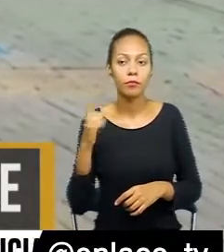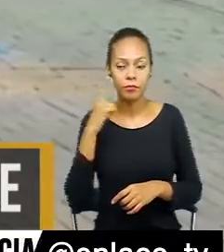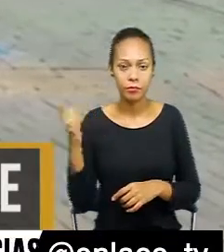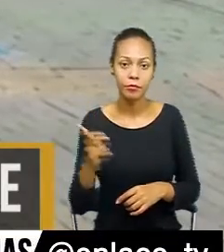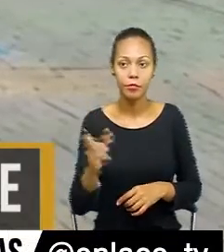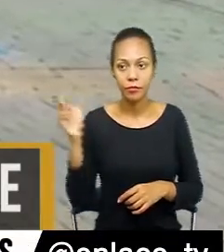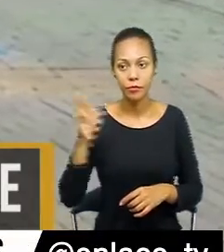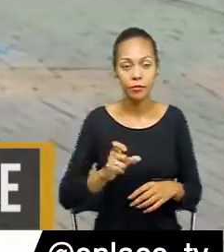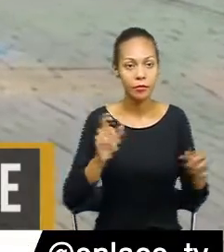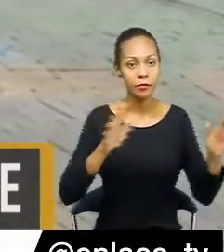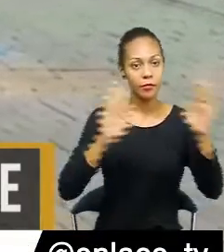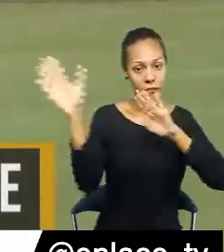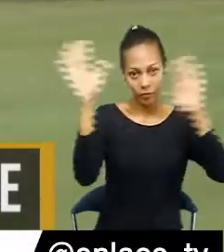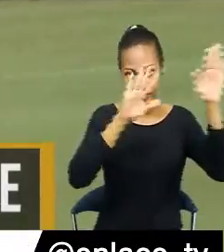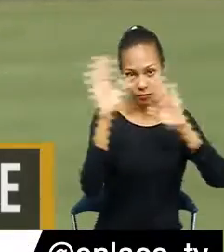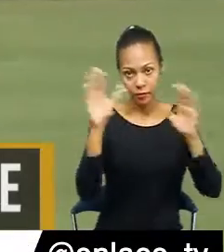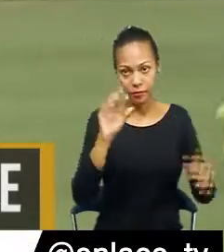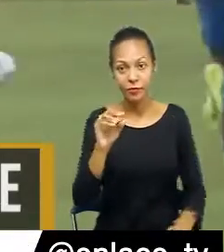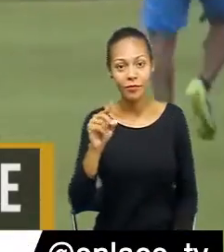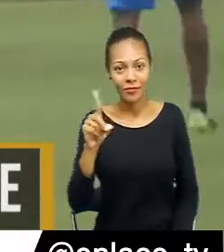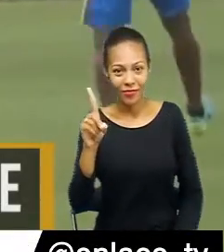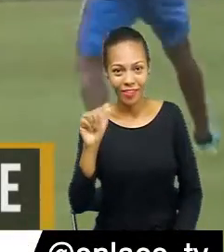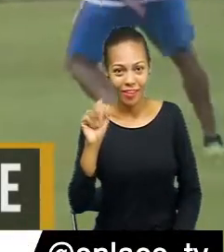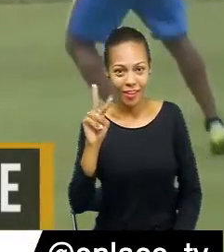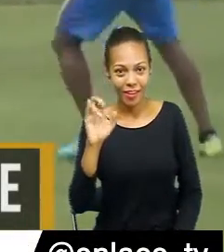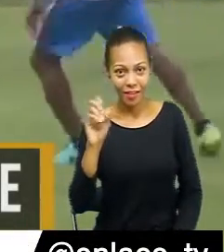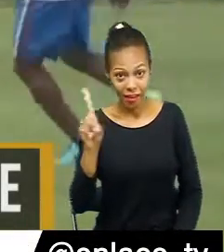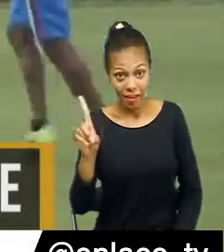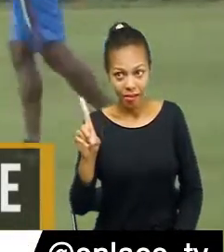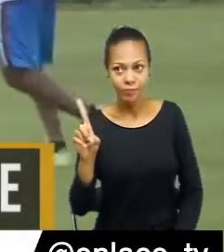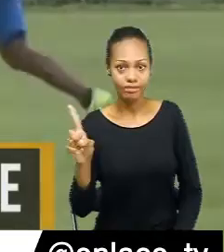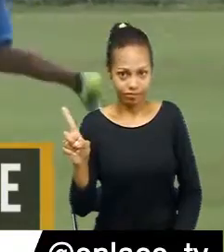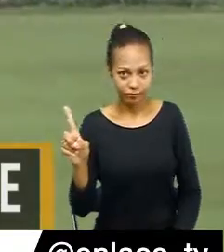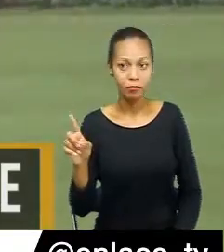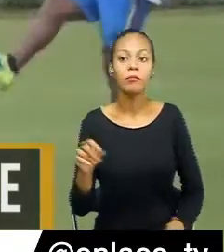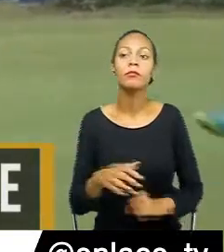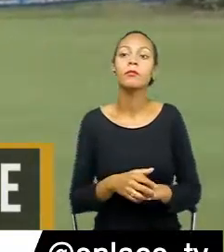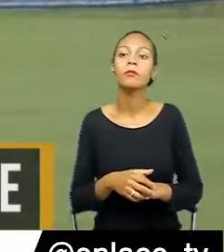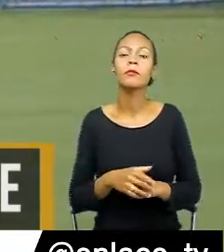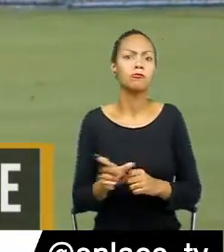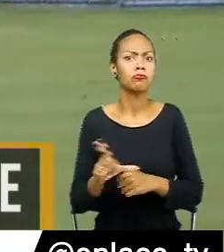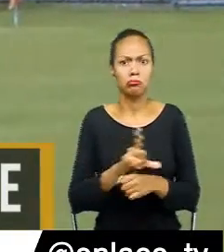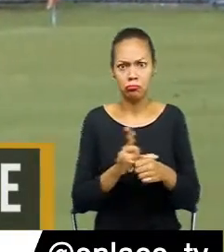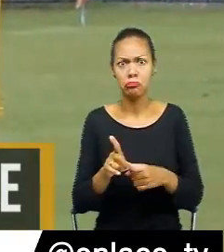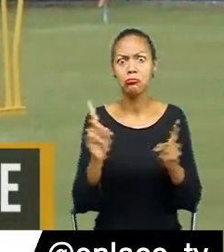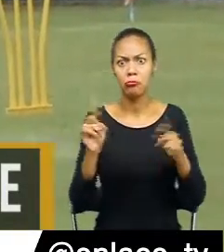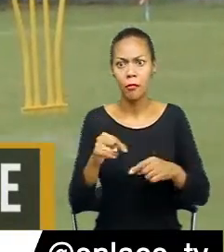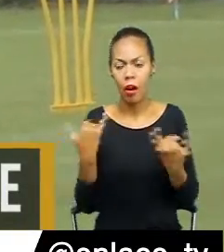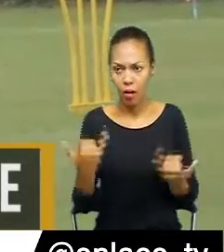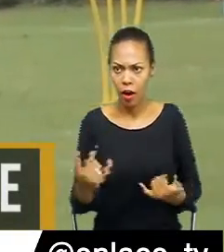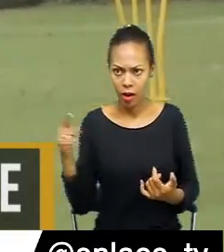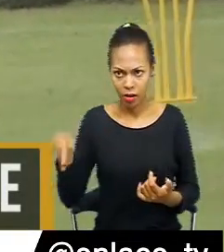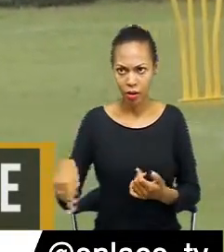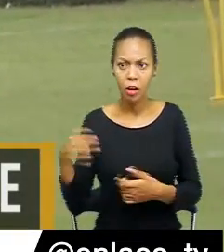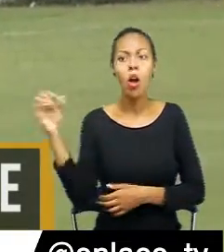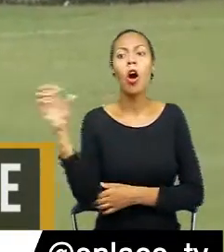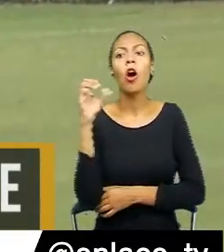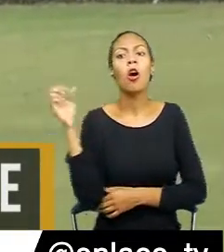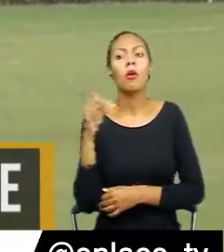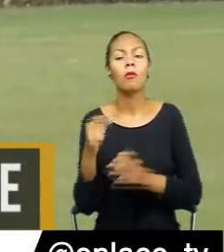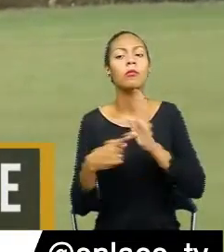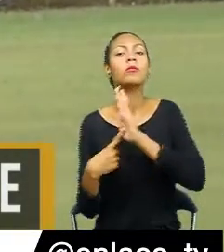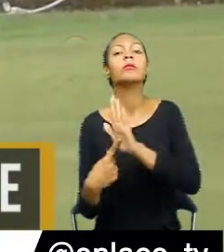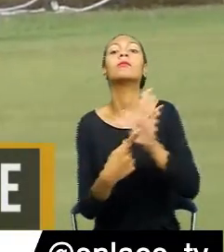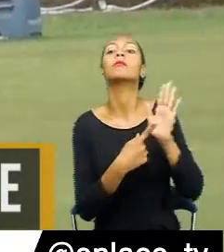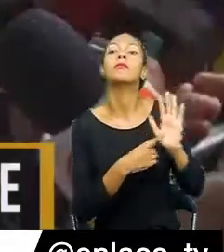Europa, en el Arsenal, viene con sus atajadas después de Champions, después de la Liga, a hacerlo con la Selección Colombia, a seguirse destacando en